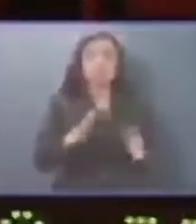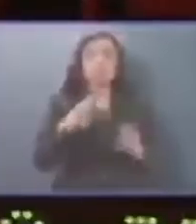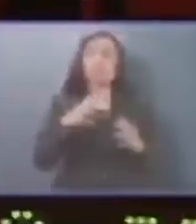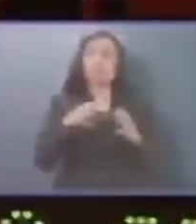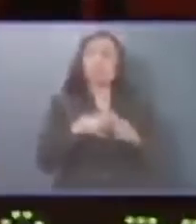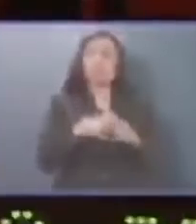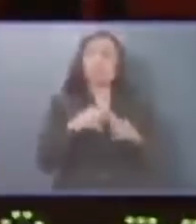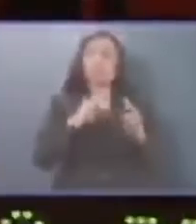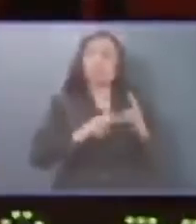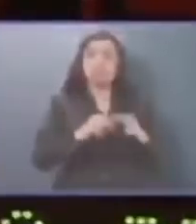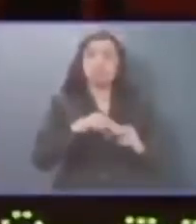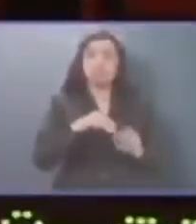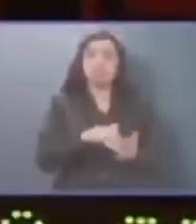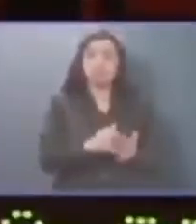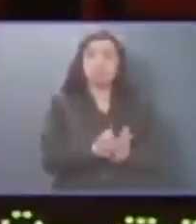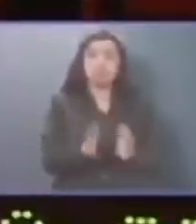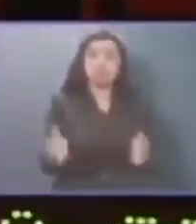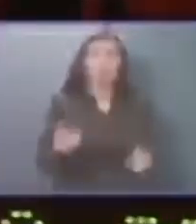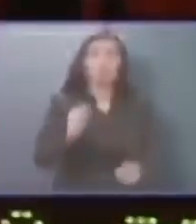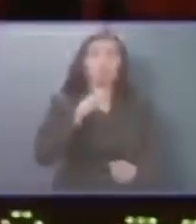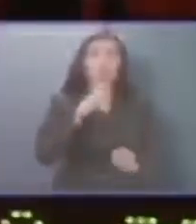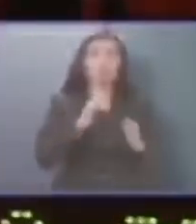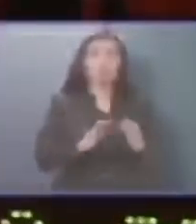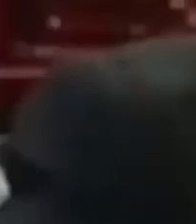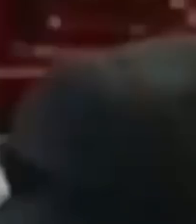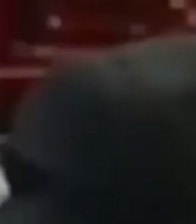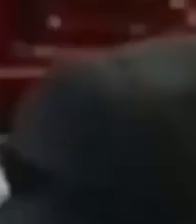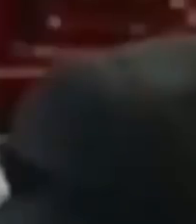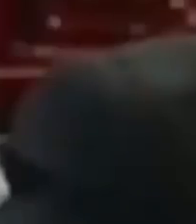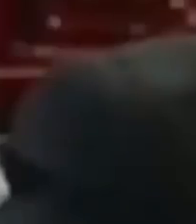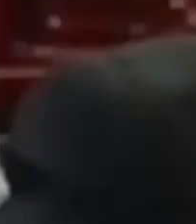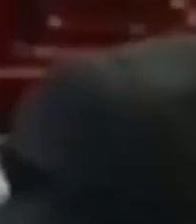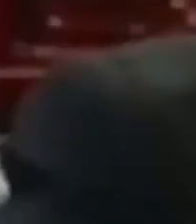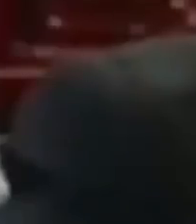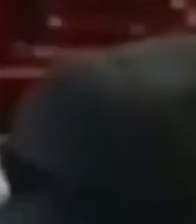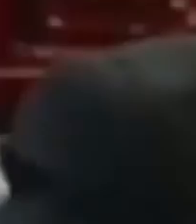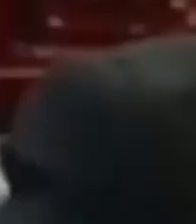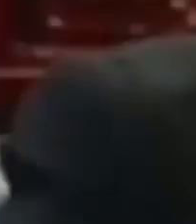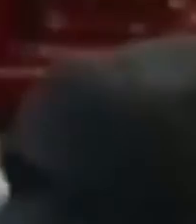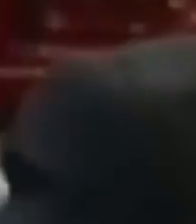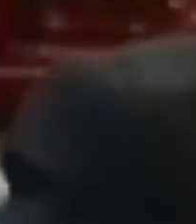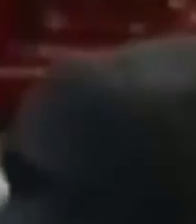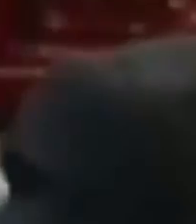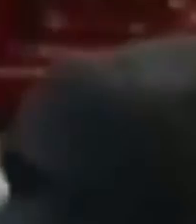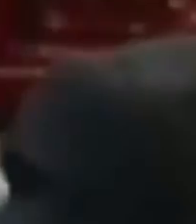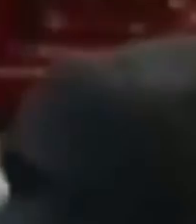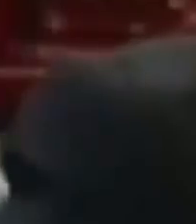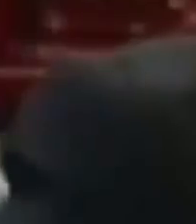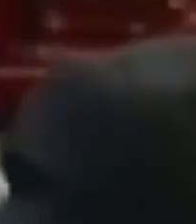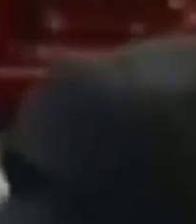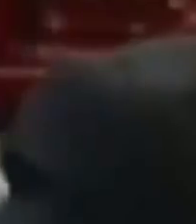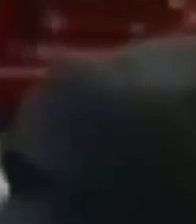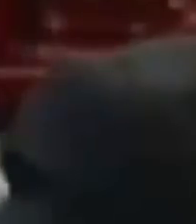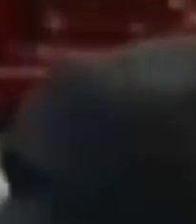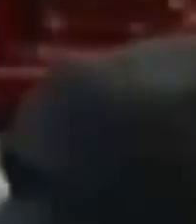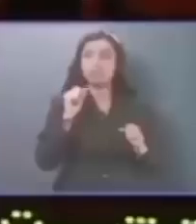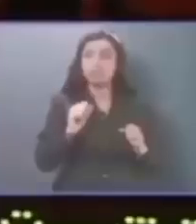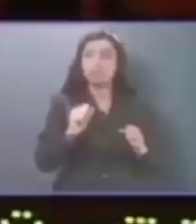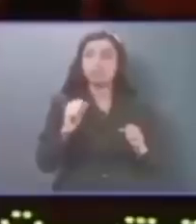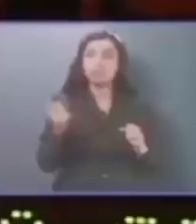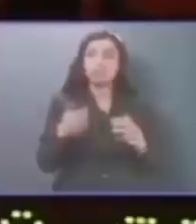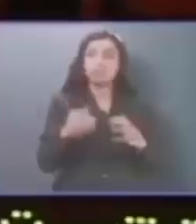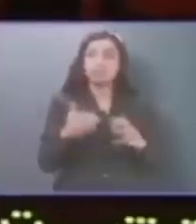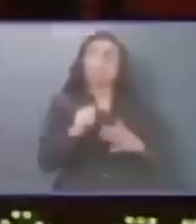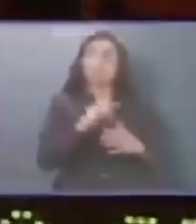para los que saben, tiene más de 113 propiedades, y alguien con más de 100 propiedades no le preocupa que